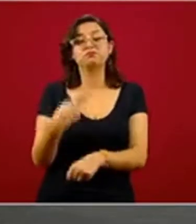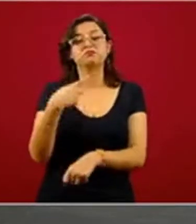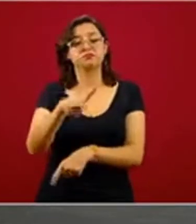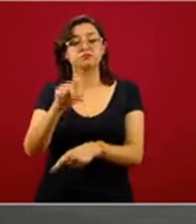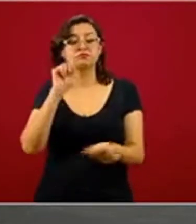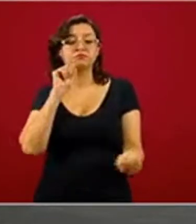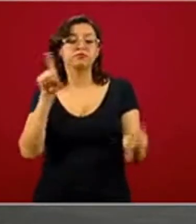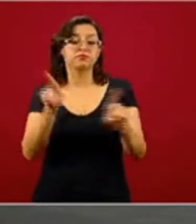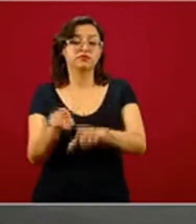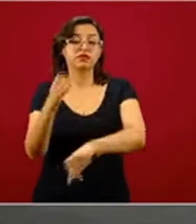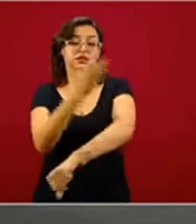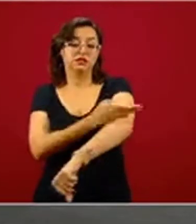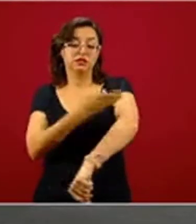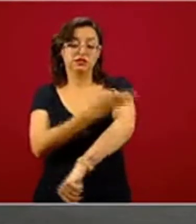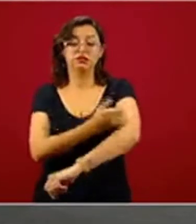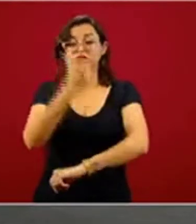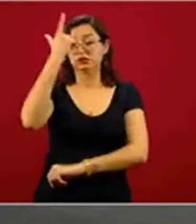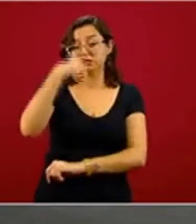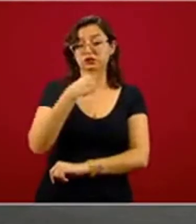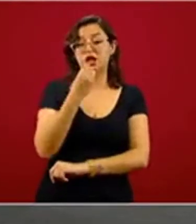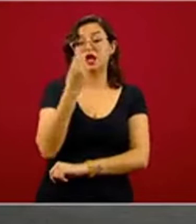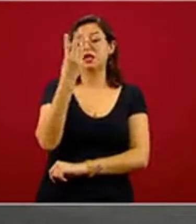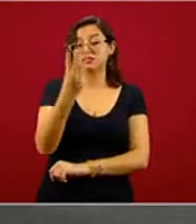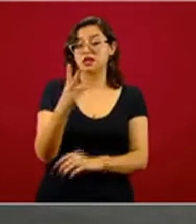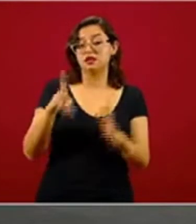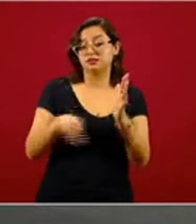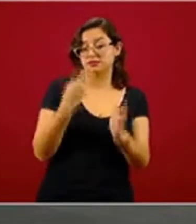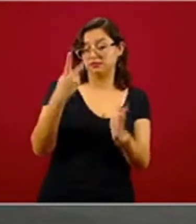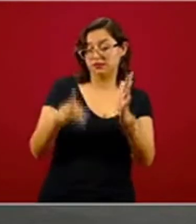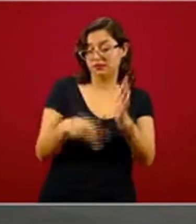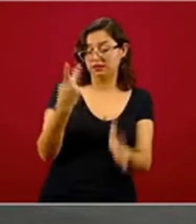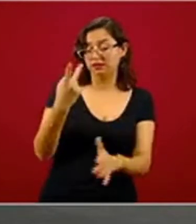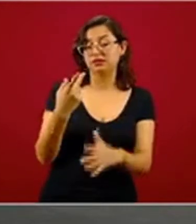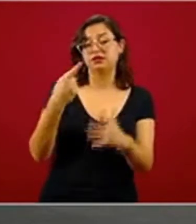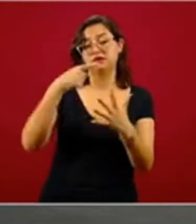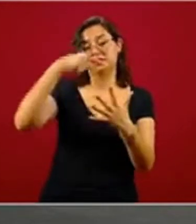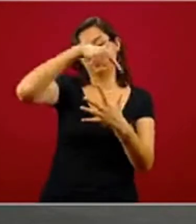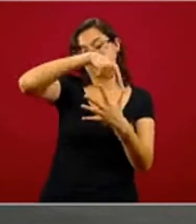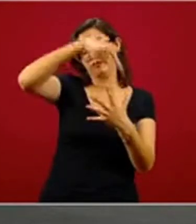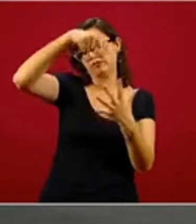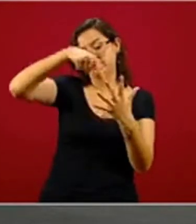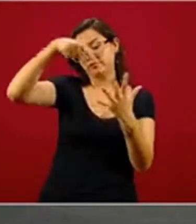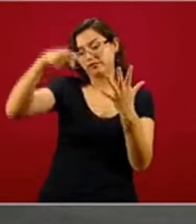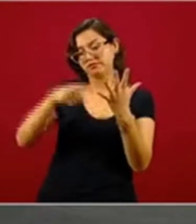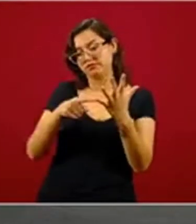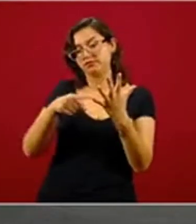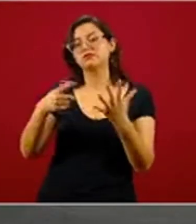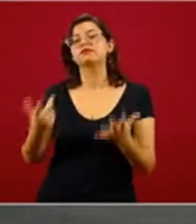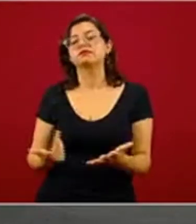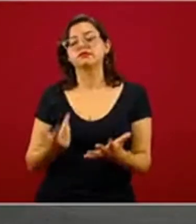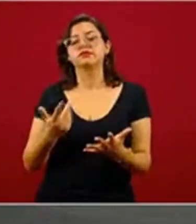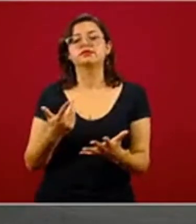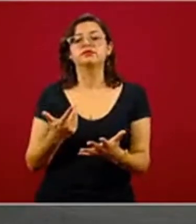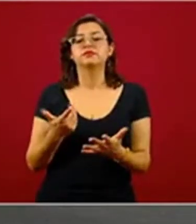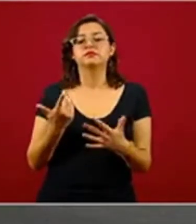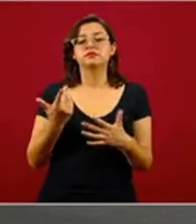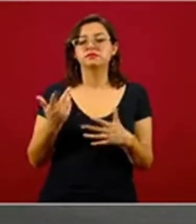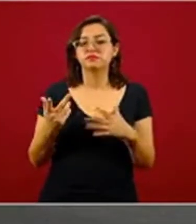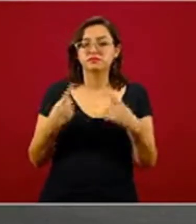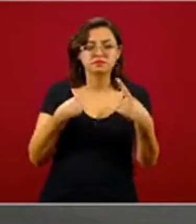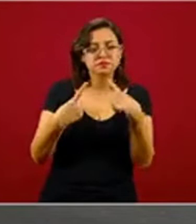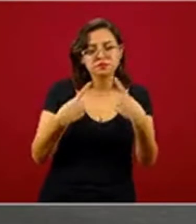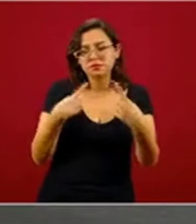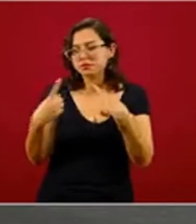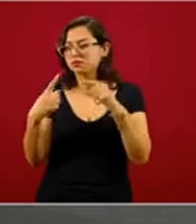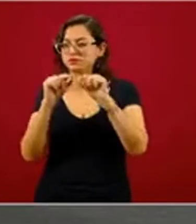la evolución no solamente de la epidemia, sino también las acciones que se están llevando a cabo en todo el país, incidencias y demás. Es un